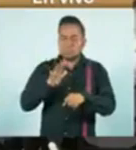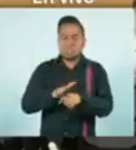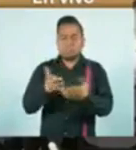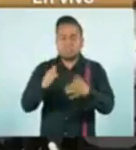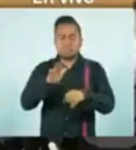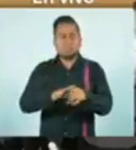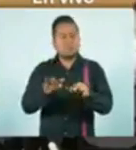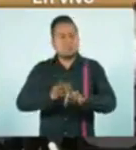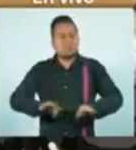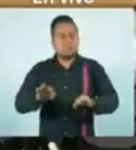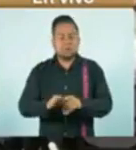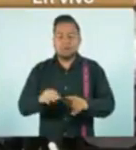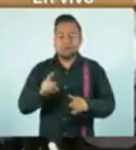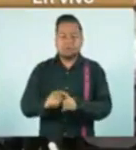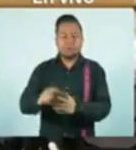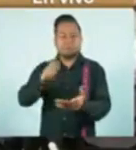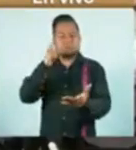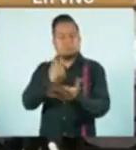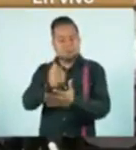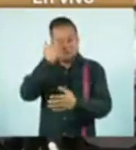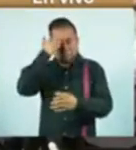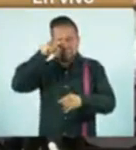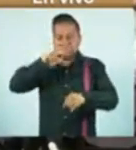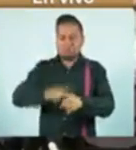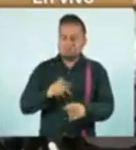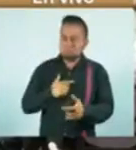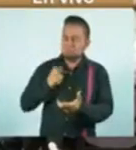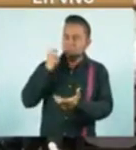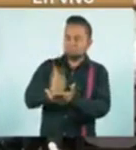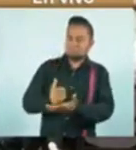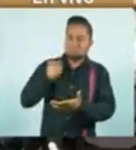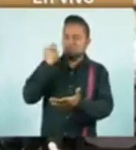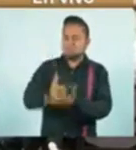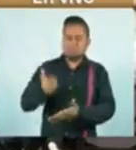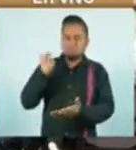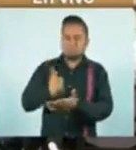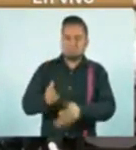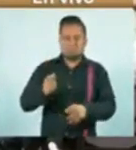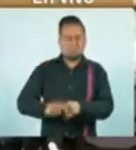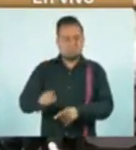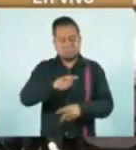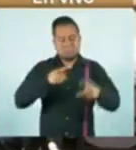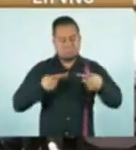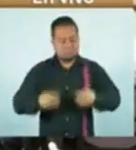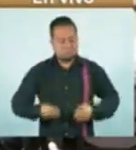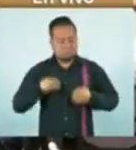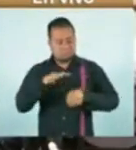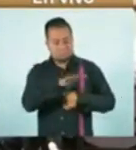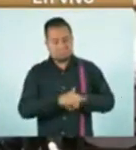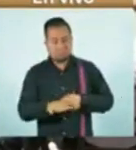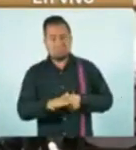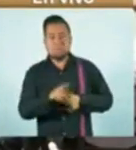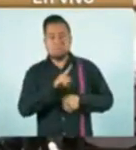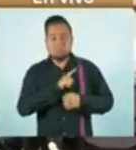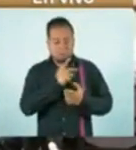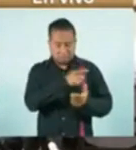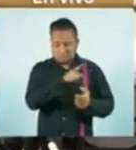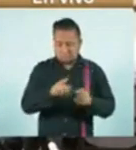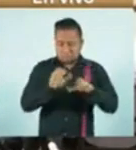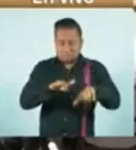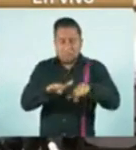importantes pasan a manos del capital y nuestros hermanos y hermanas solo son mano de obra